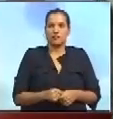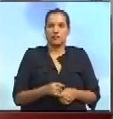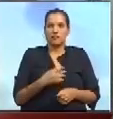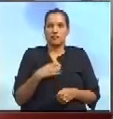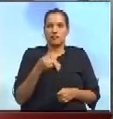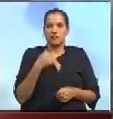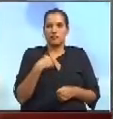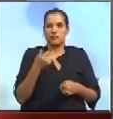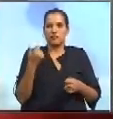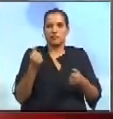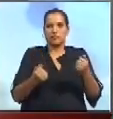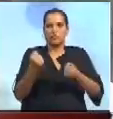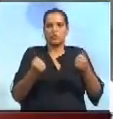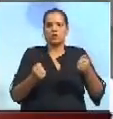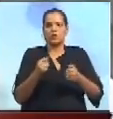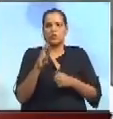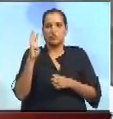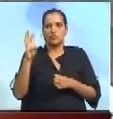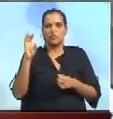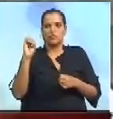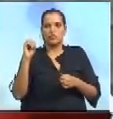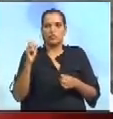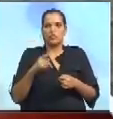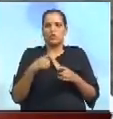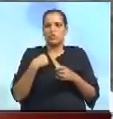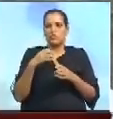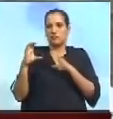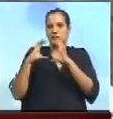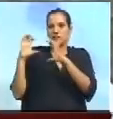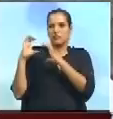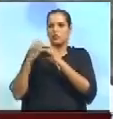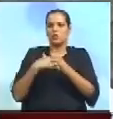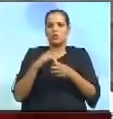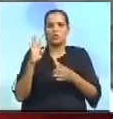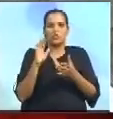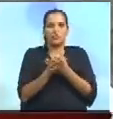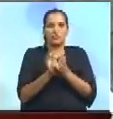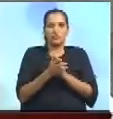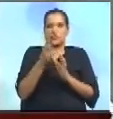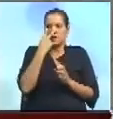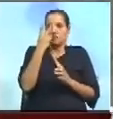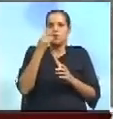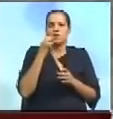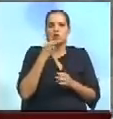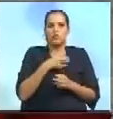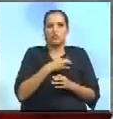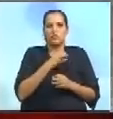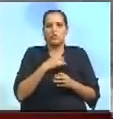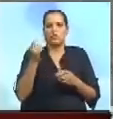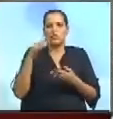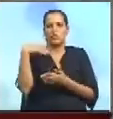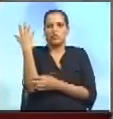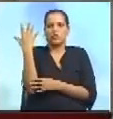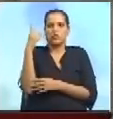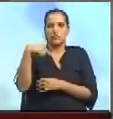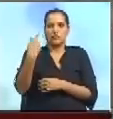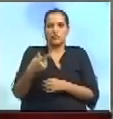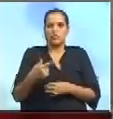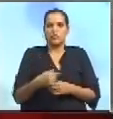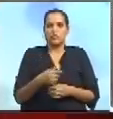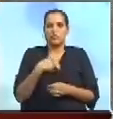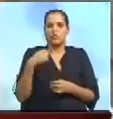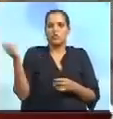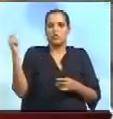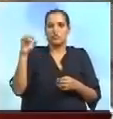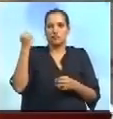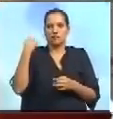Venía normal, venía como a 40, veníamos conversando con mi esposa y de repente cogí, cayó él. Yo venía de allá